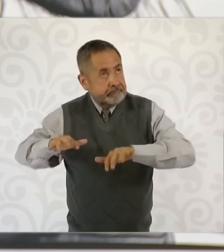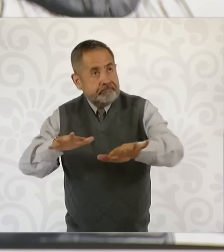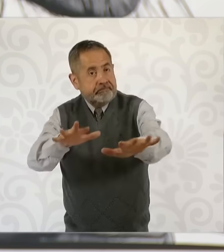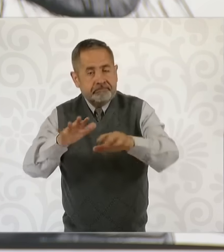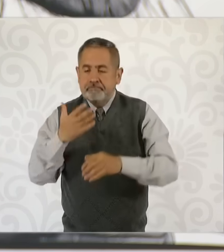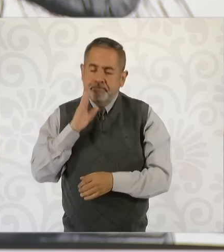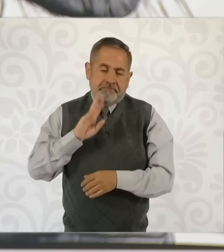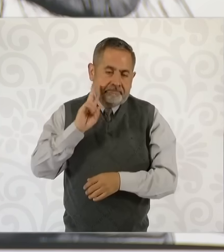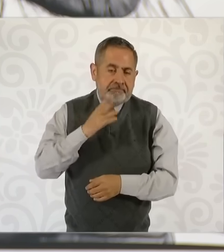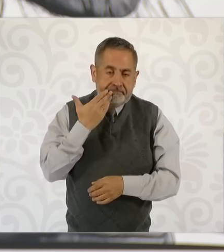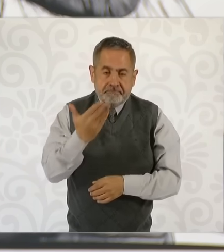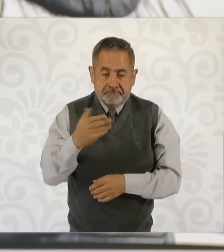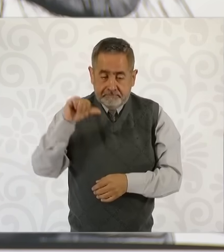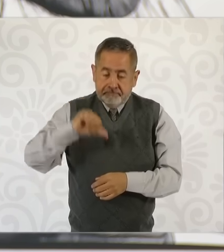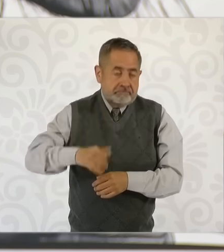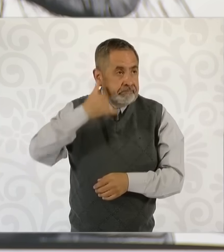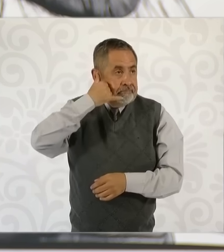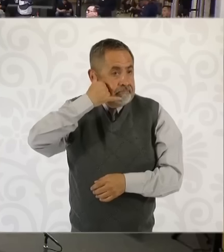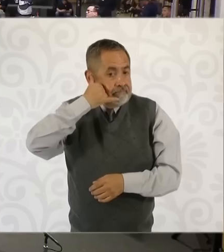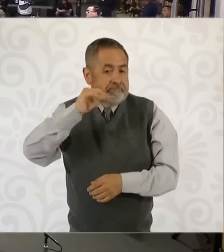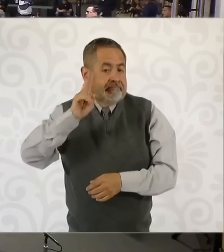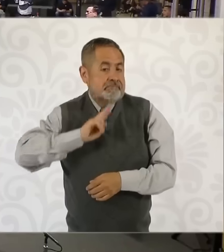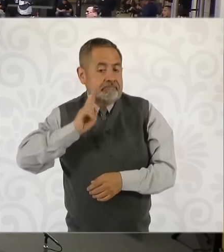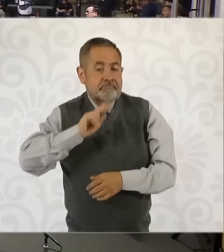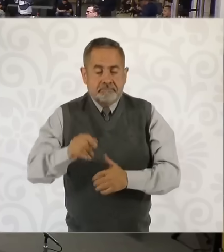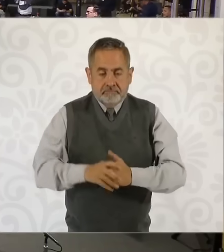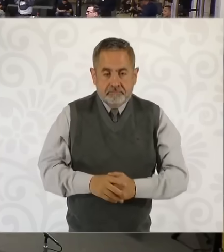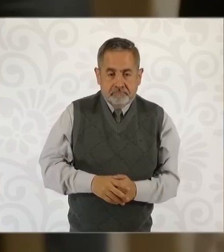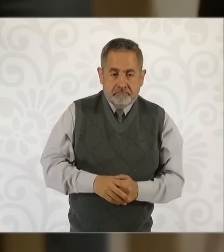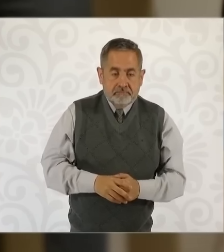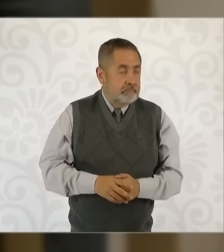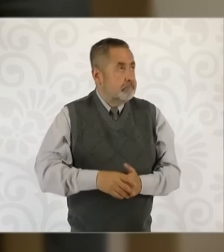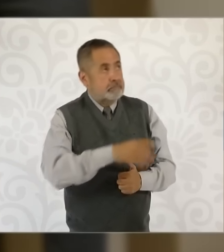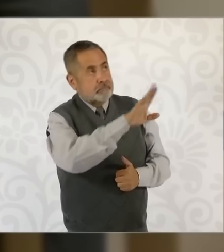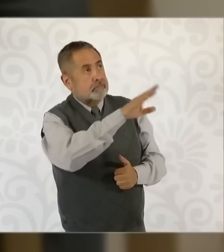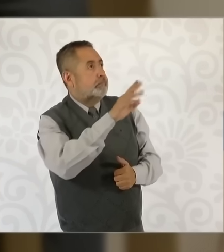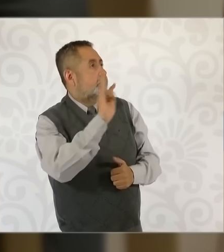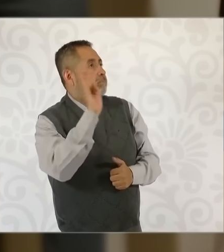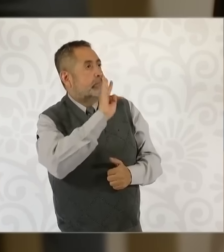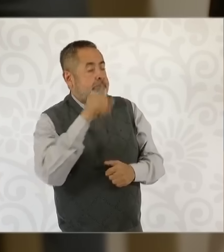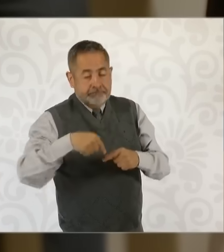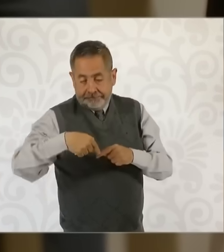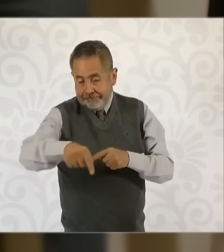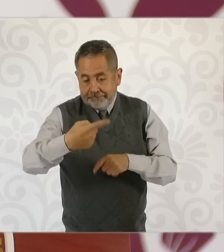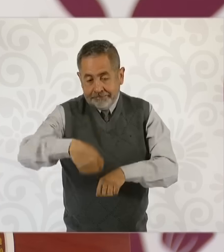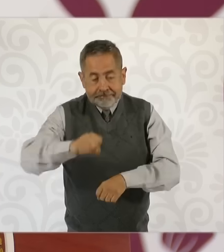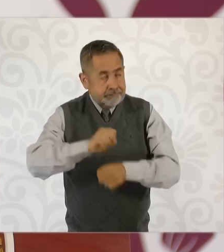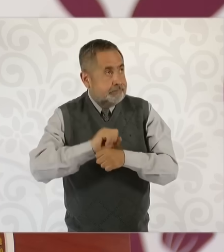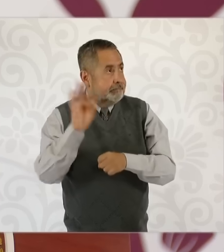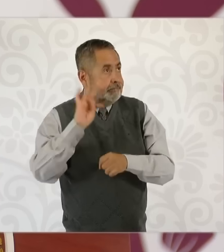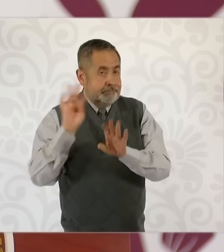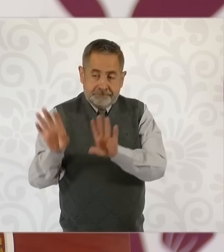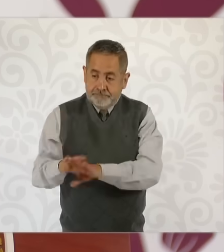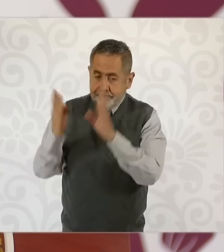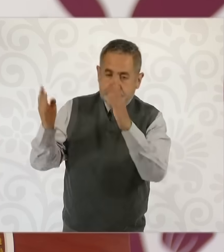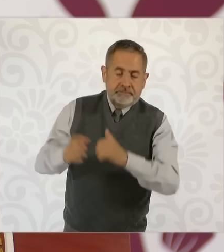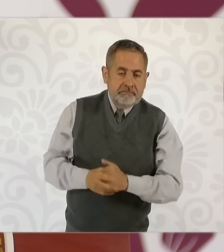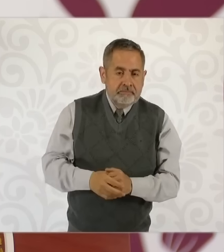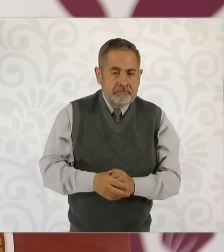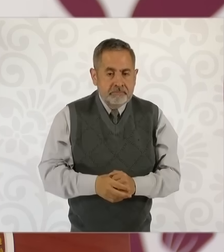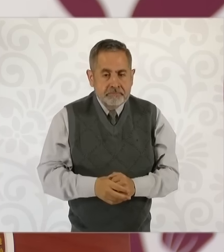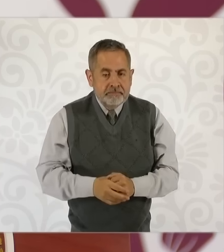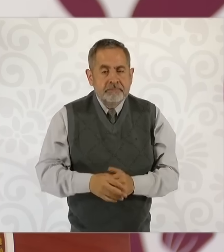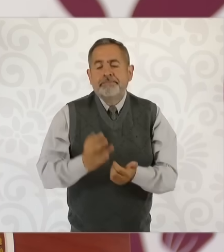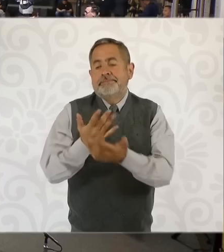el secretario de Agricultura nuestro. ¿Se podría levantar esta misma semana la suspensión? Pues vamos a ver cuál es la llamada y ahí